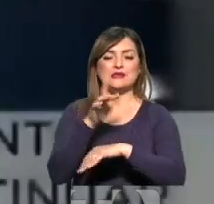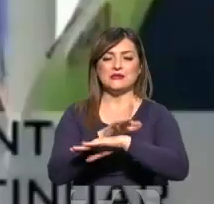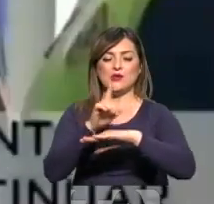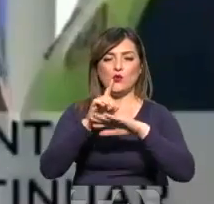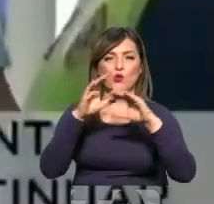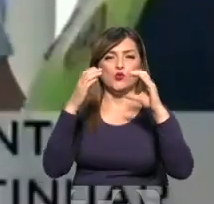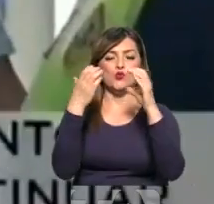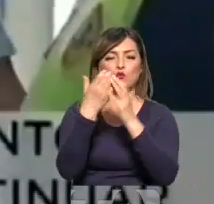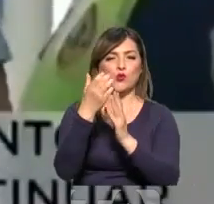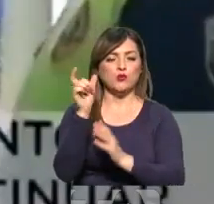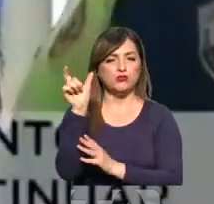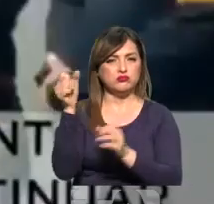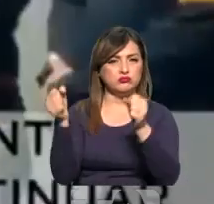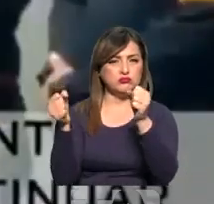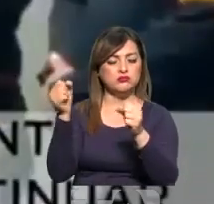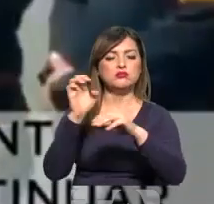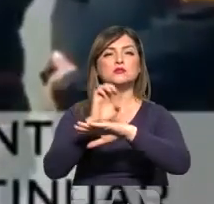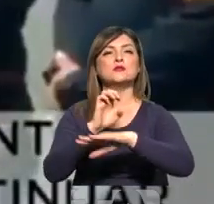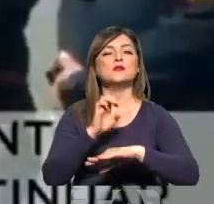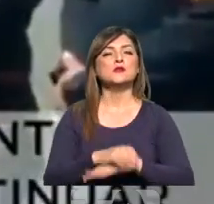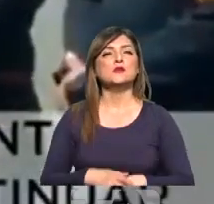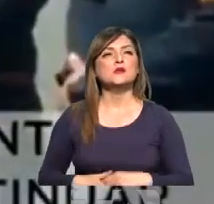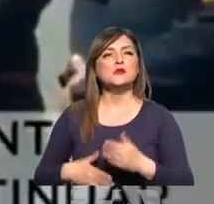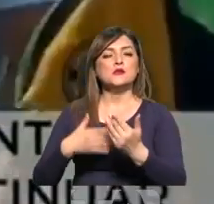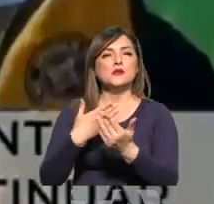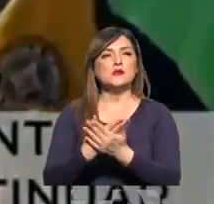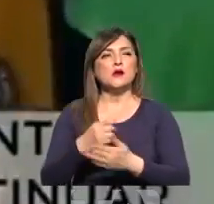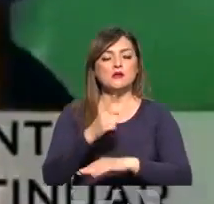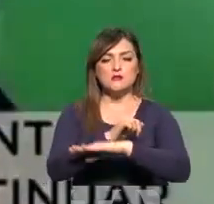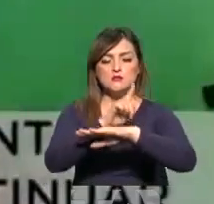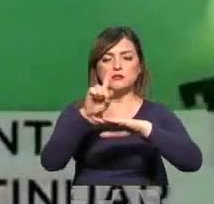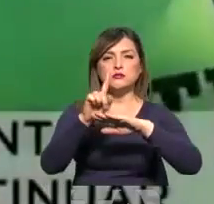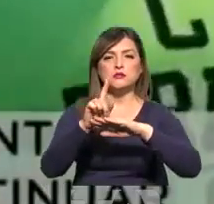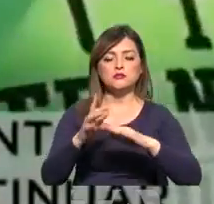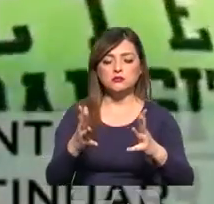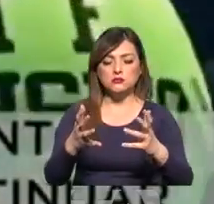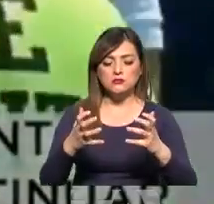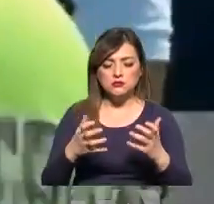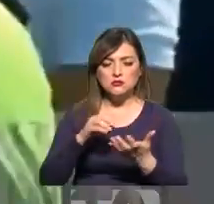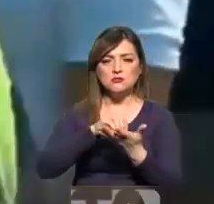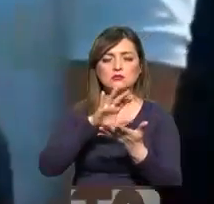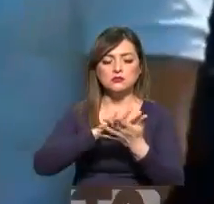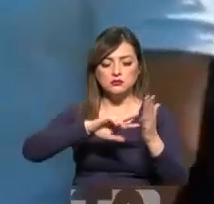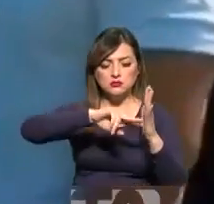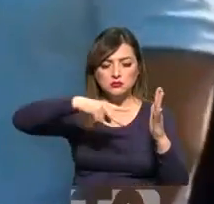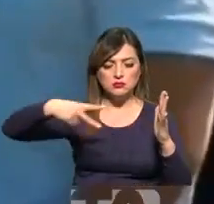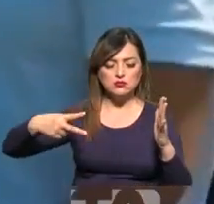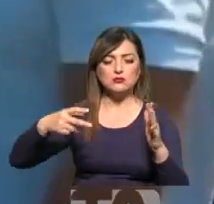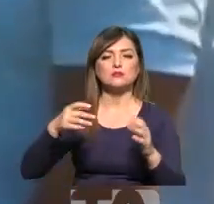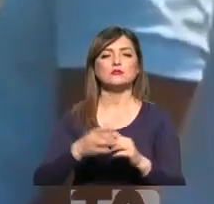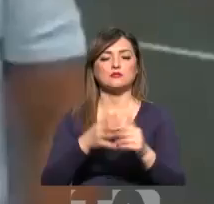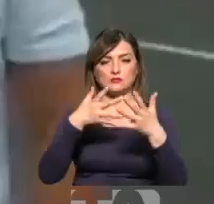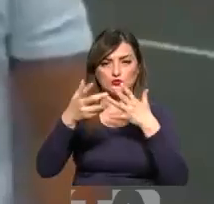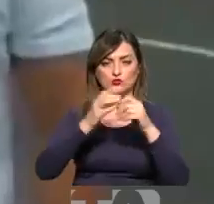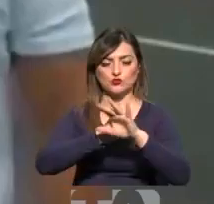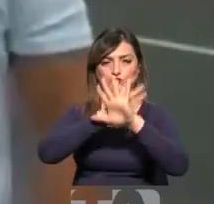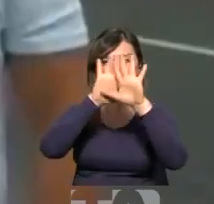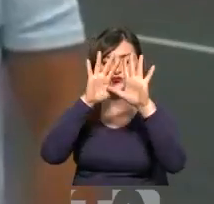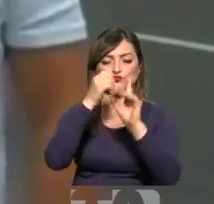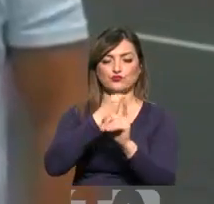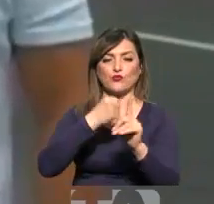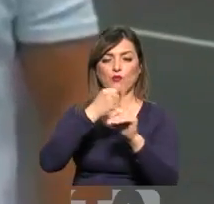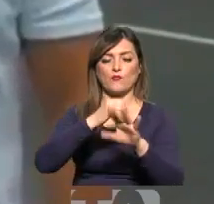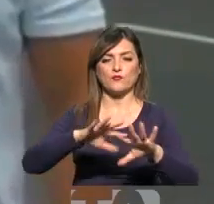director de la Comisión de Tránsito del Ecuador y se presentó como un director que busca implementar tecnología y transparencia y